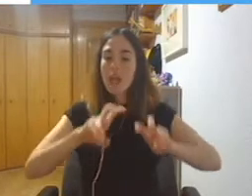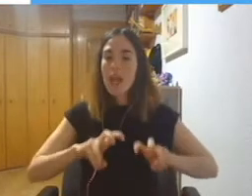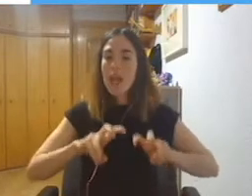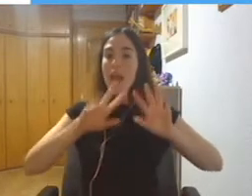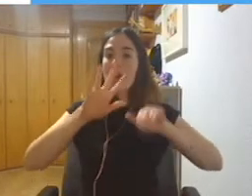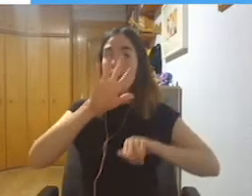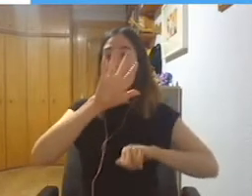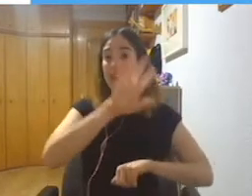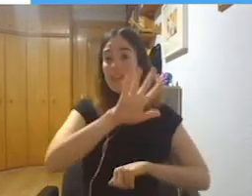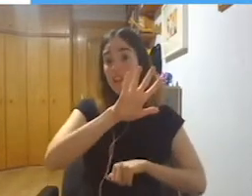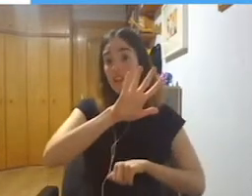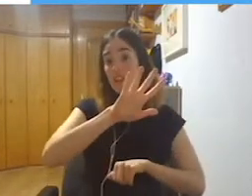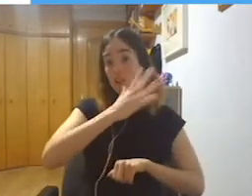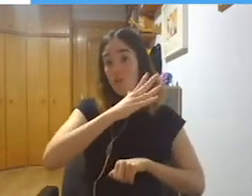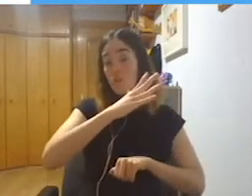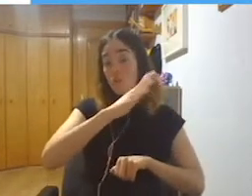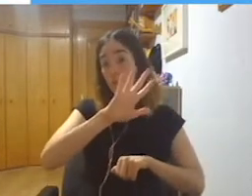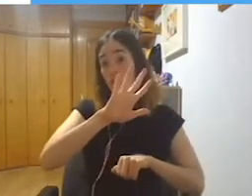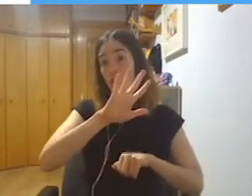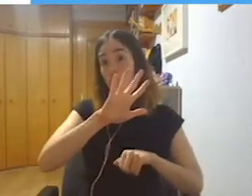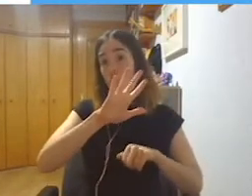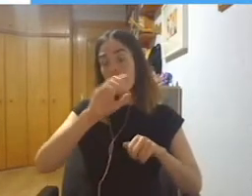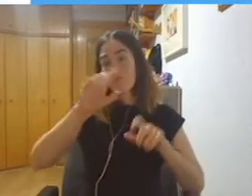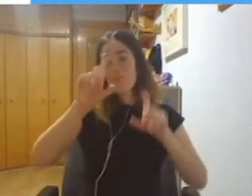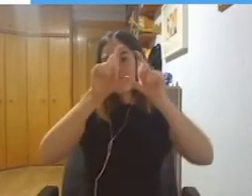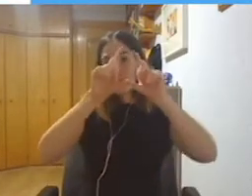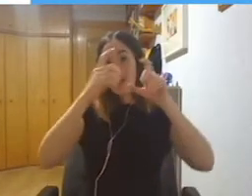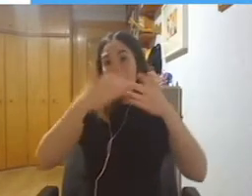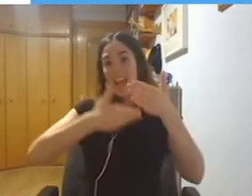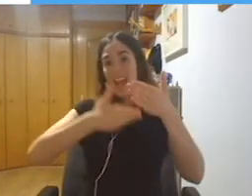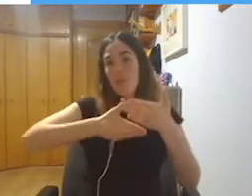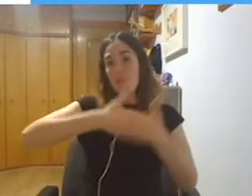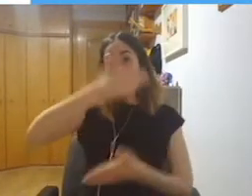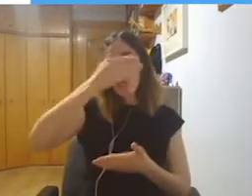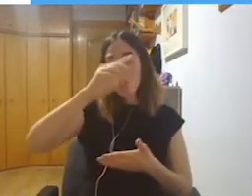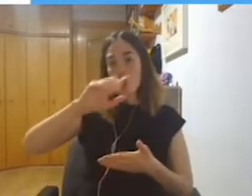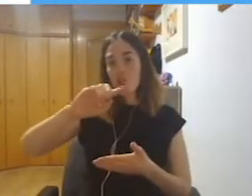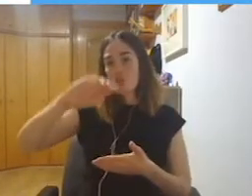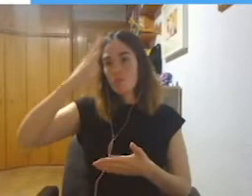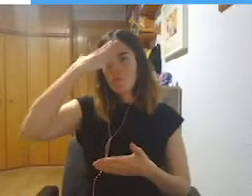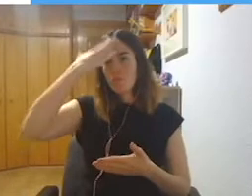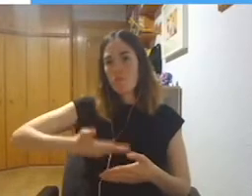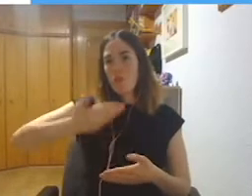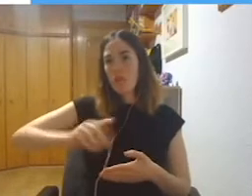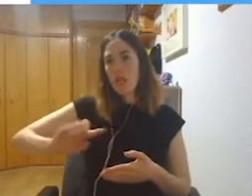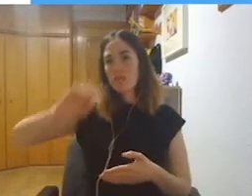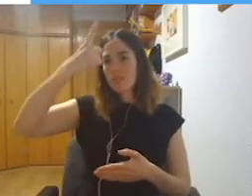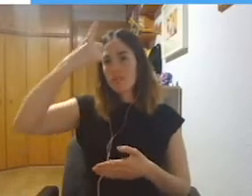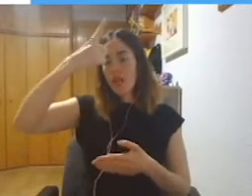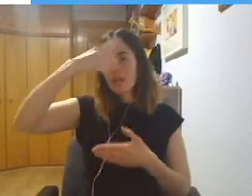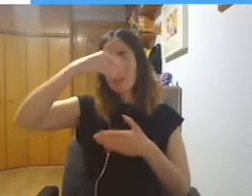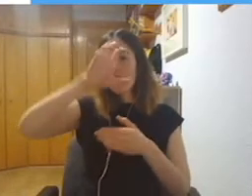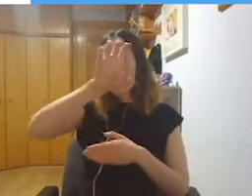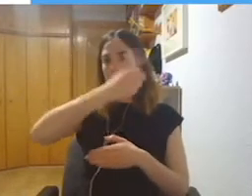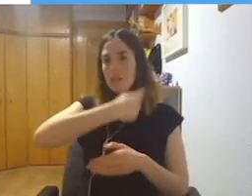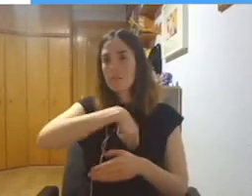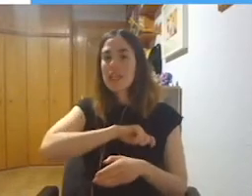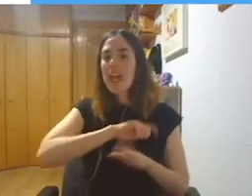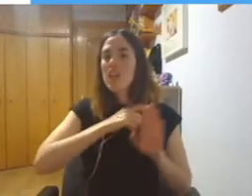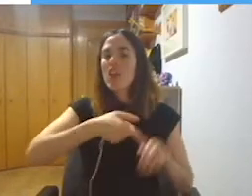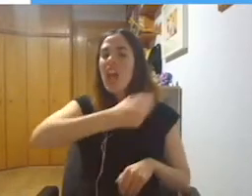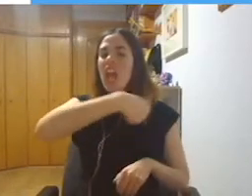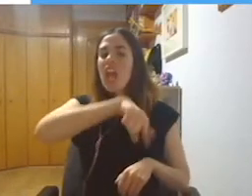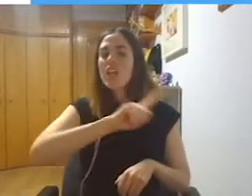las 5 principales cabeceras del país, los 5 principales periódicos españoles, y ¿qué es